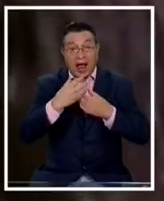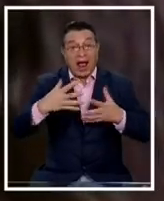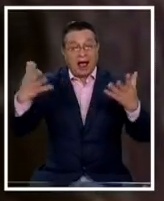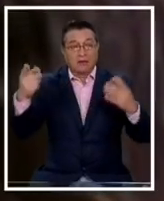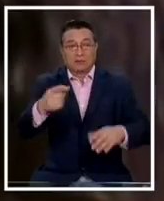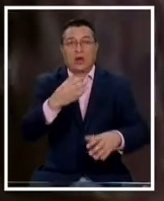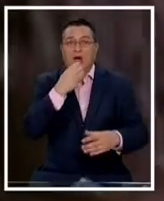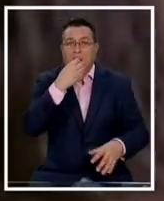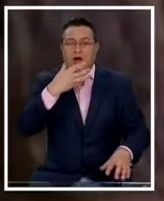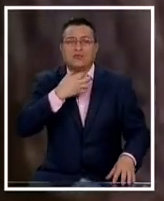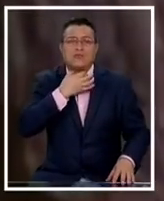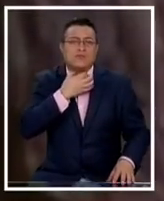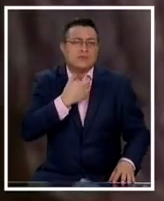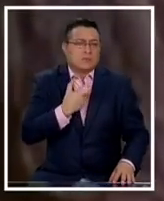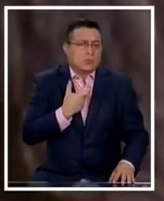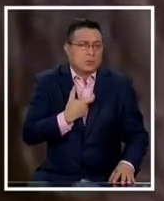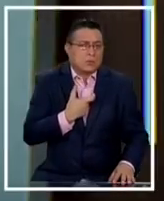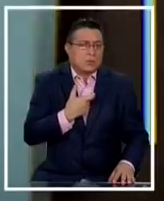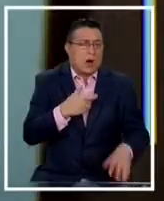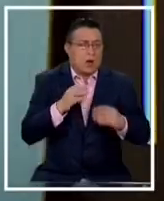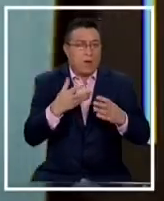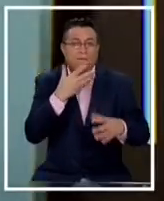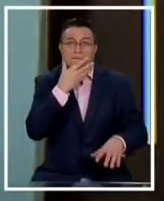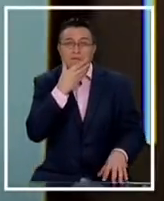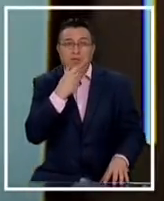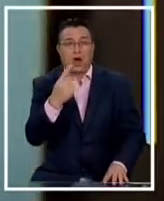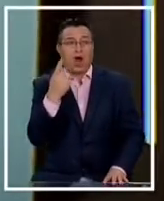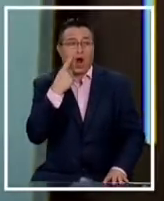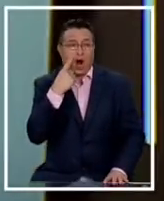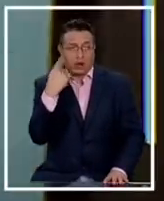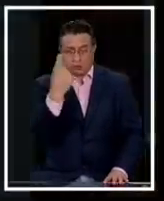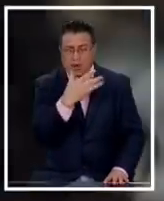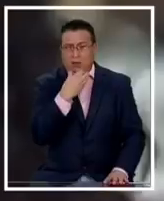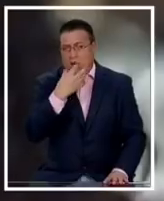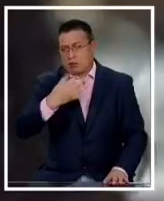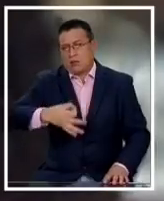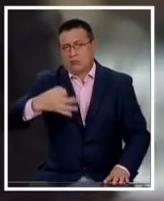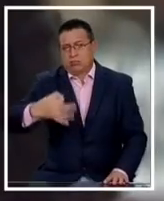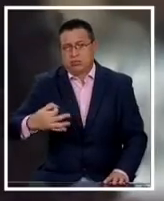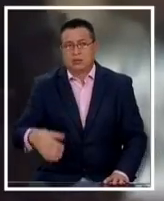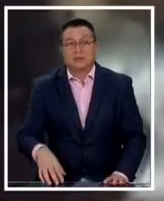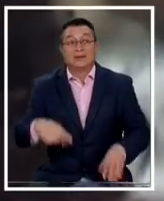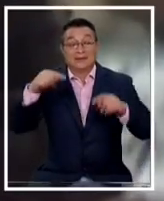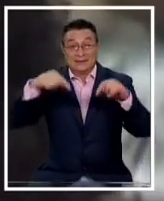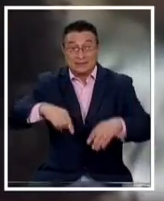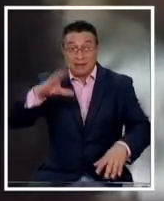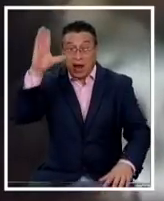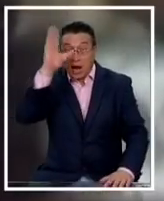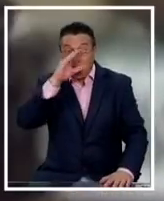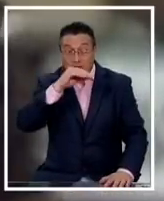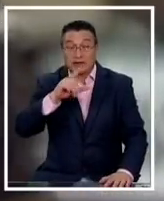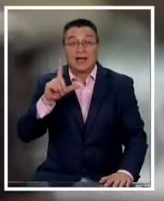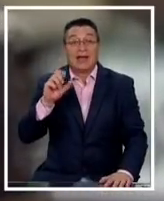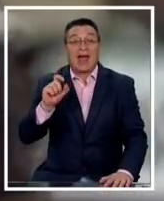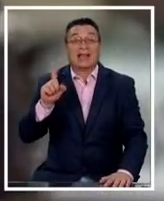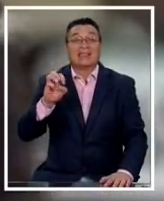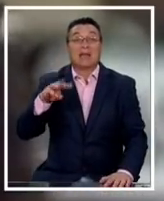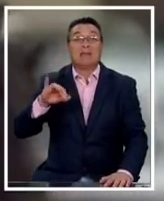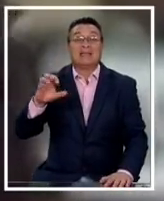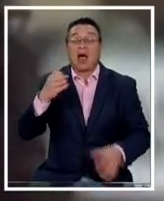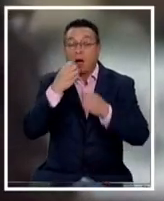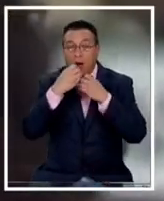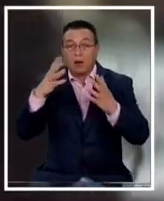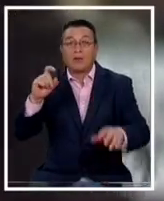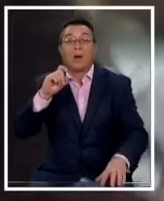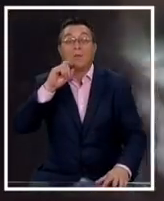Tenía una voz ronca, preciosa, que era muy conocida porque cantaba muy bien. Esta noche, La Semilla es